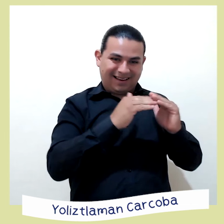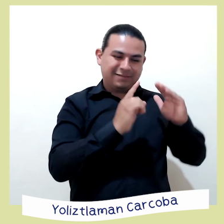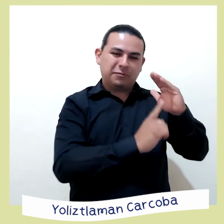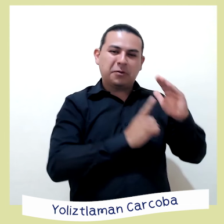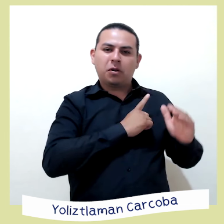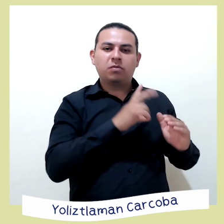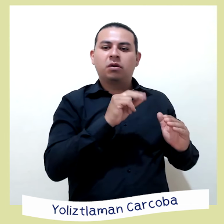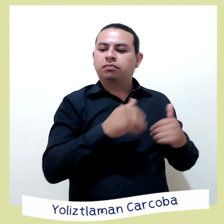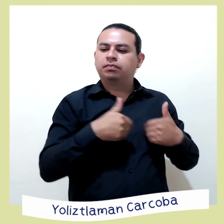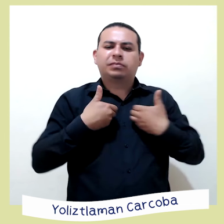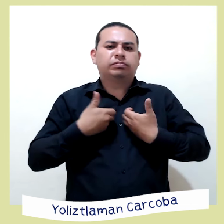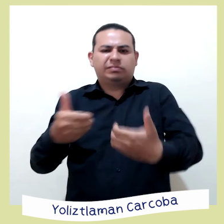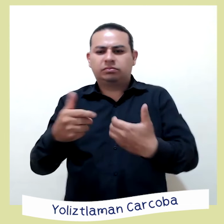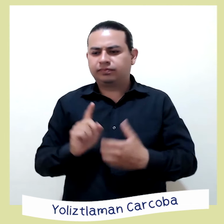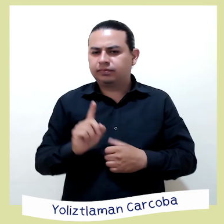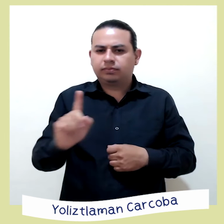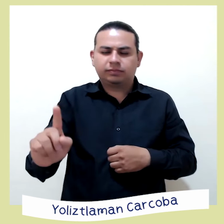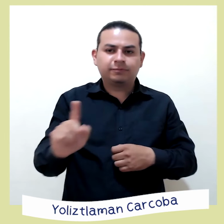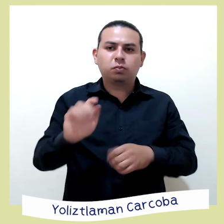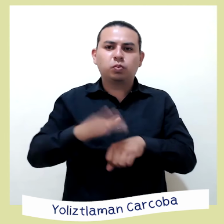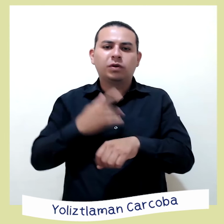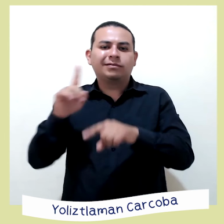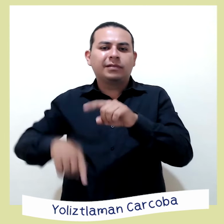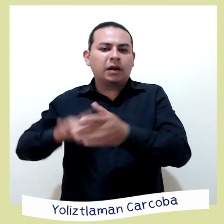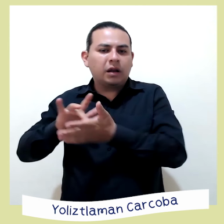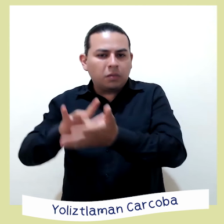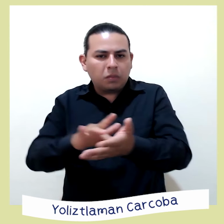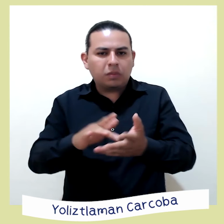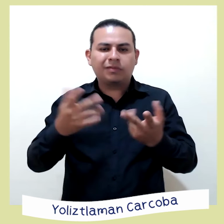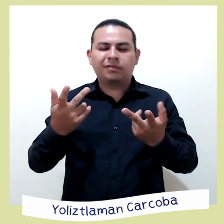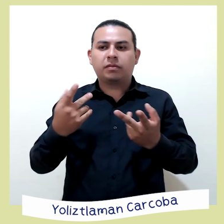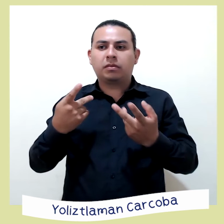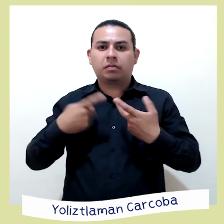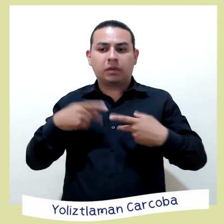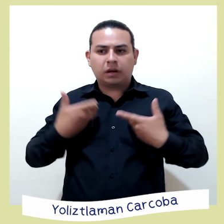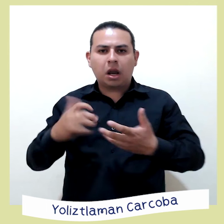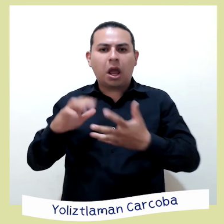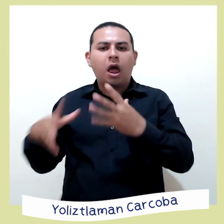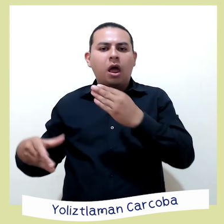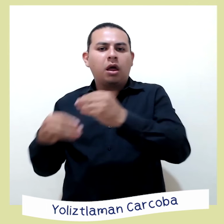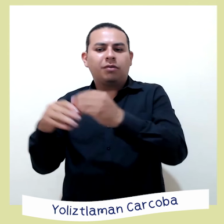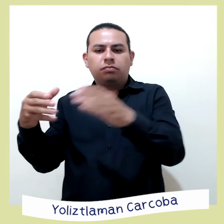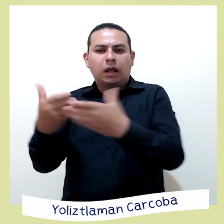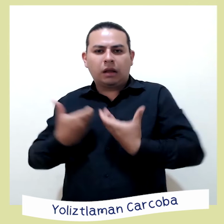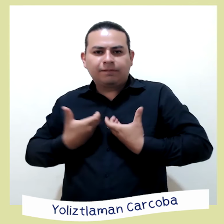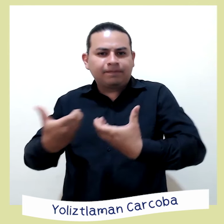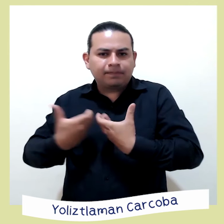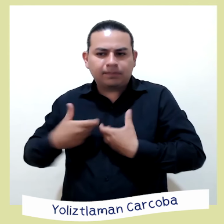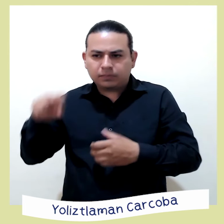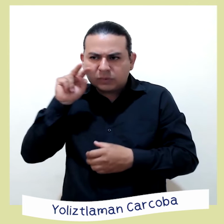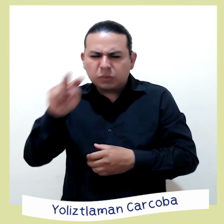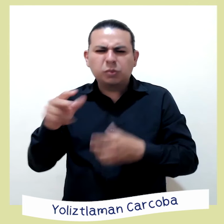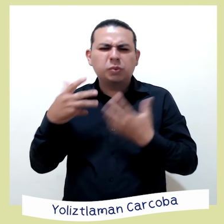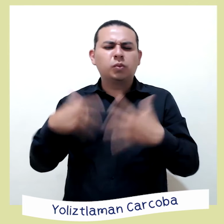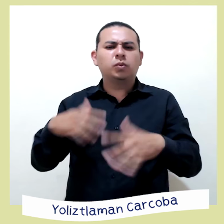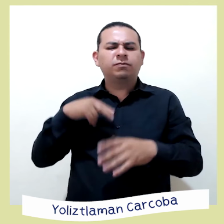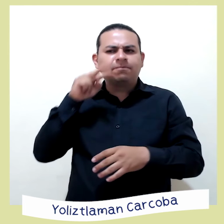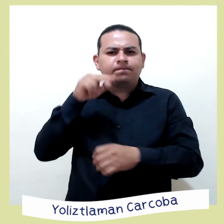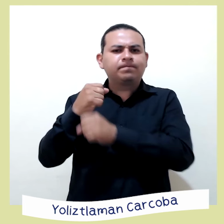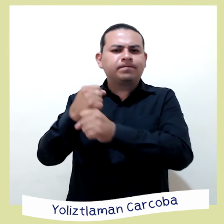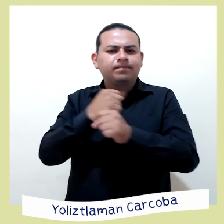las alcaldías en los CAIS o en los centros de apoyo que existen para personas en situación